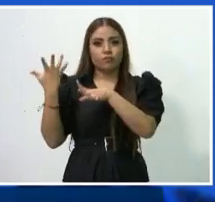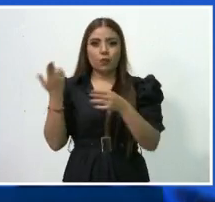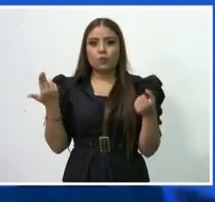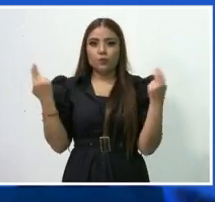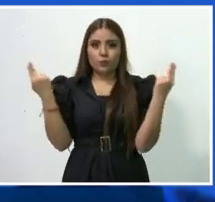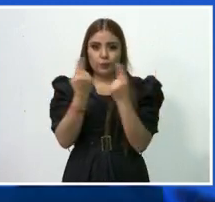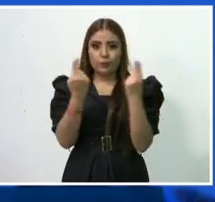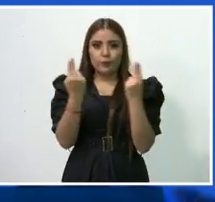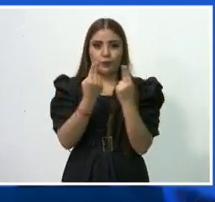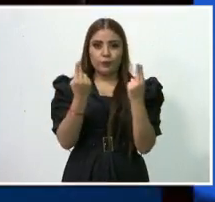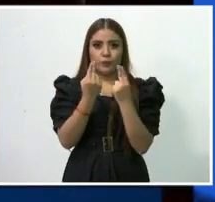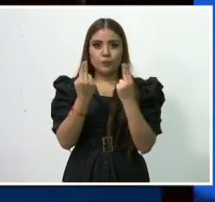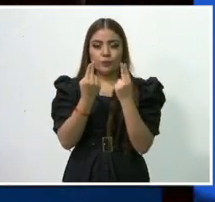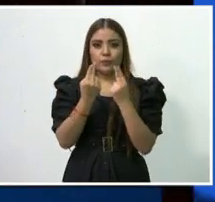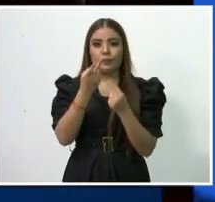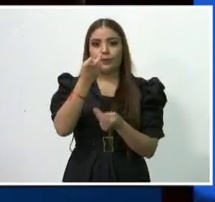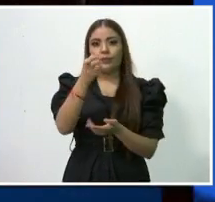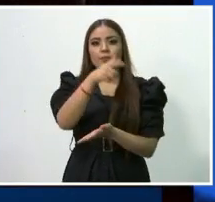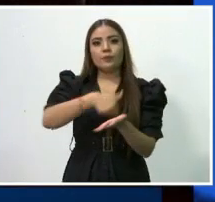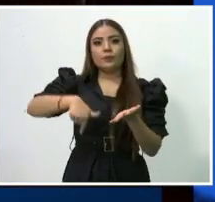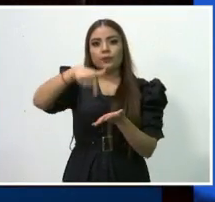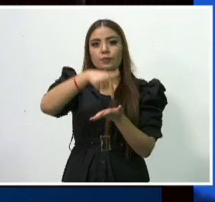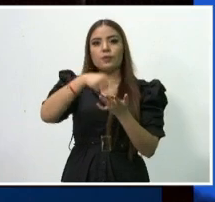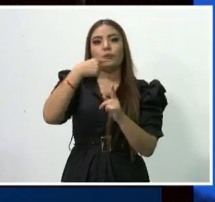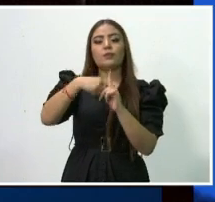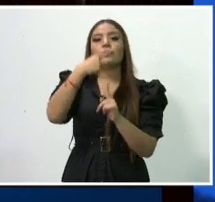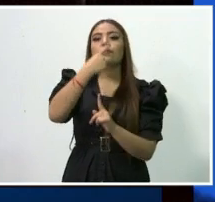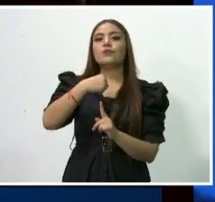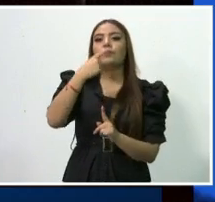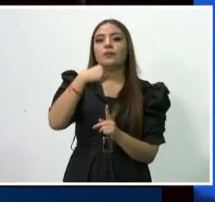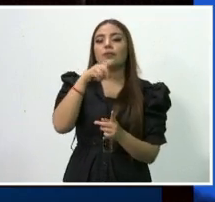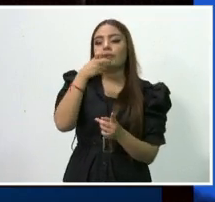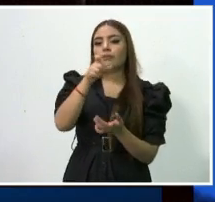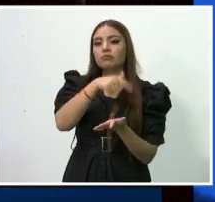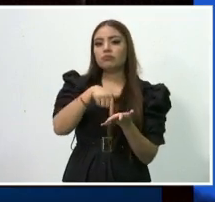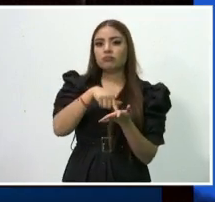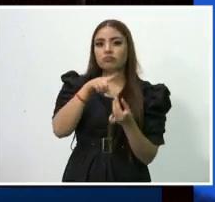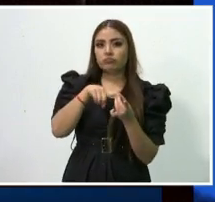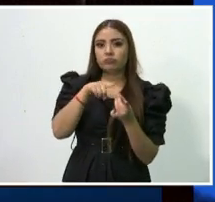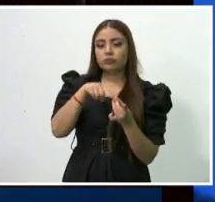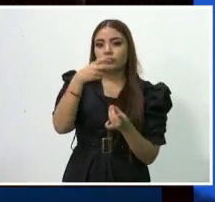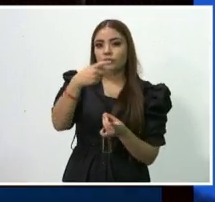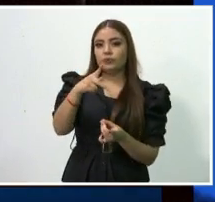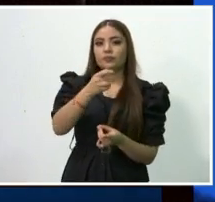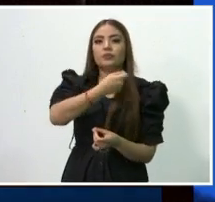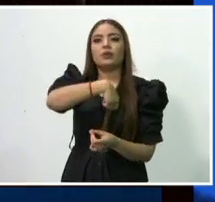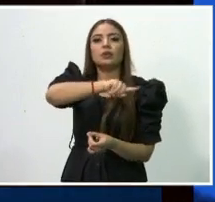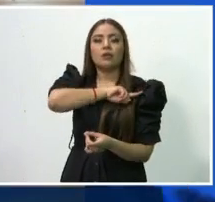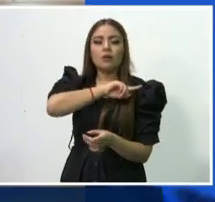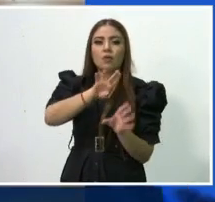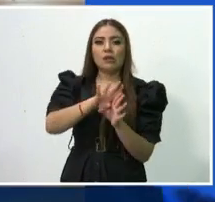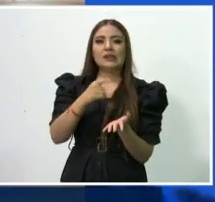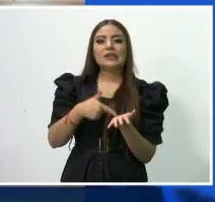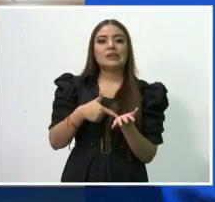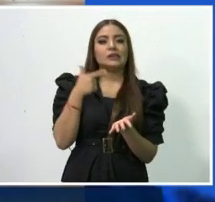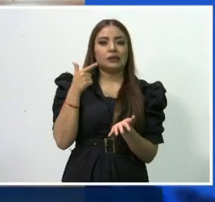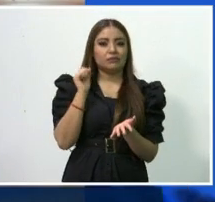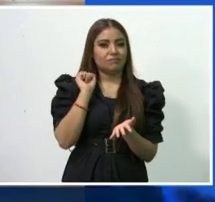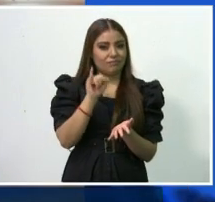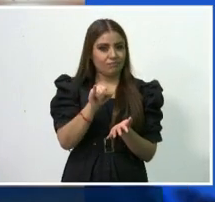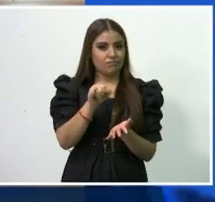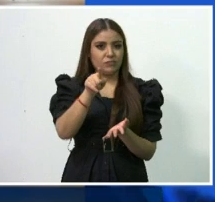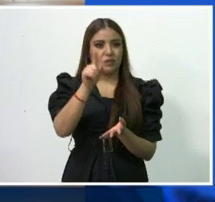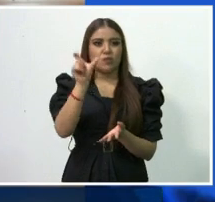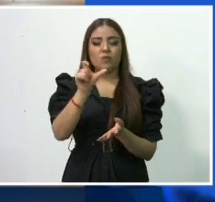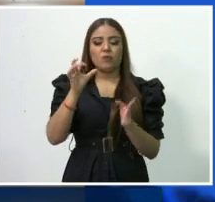urgencia a las instalaciones de la Cruz Roja donde su estado de salud se reporta como grave y luego de las